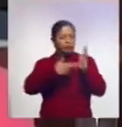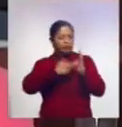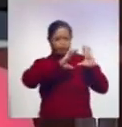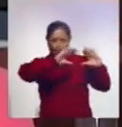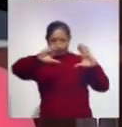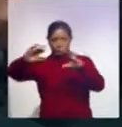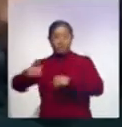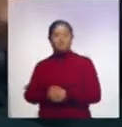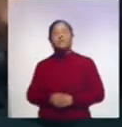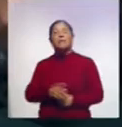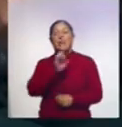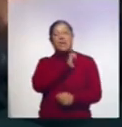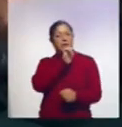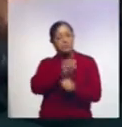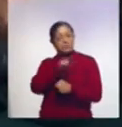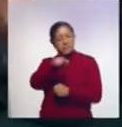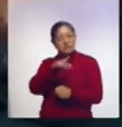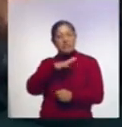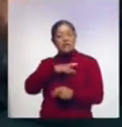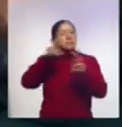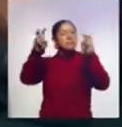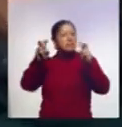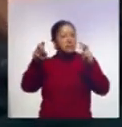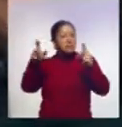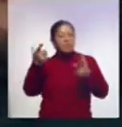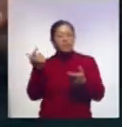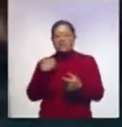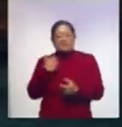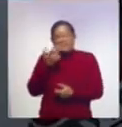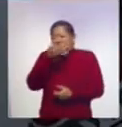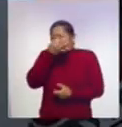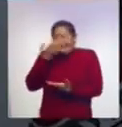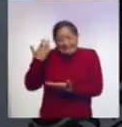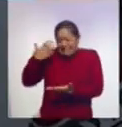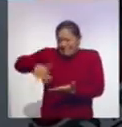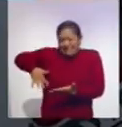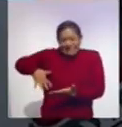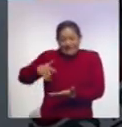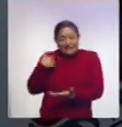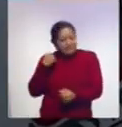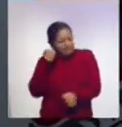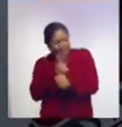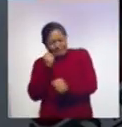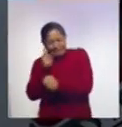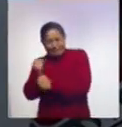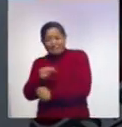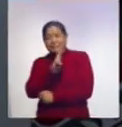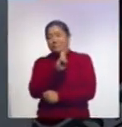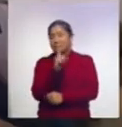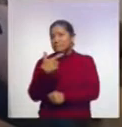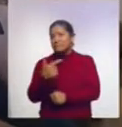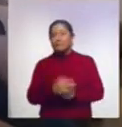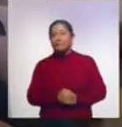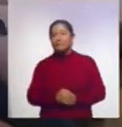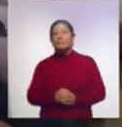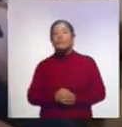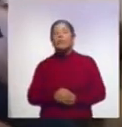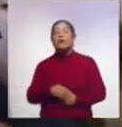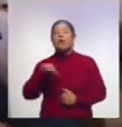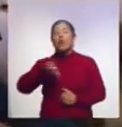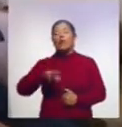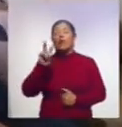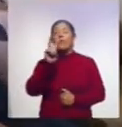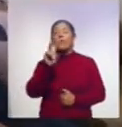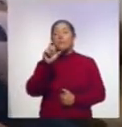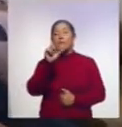El especialista abordará temas sobre los recientes descubrimientos del Observatorio de Rayos Gamma, La cita es este viernes 20 de